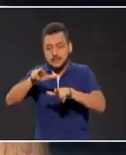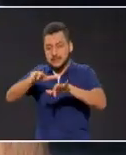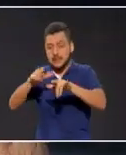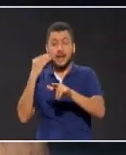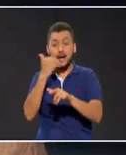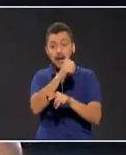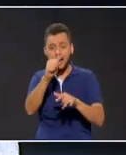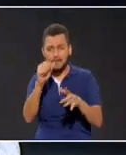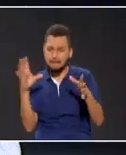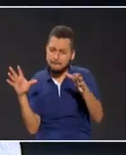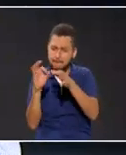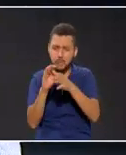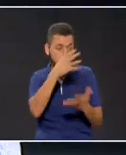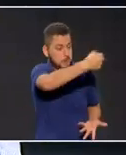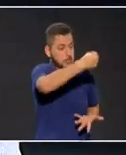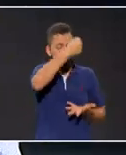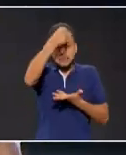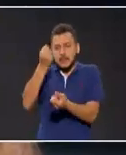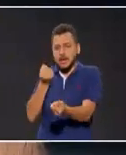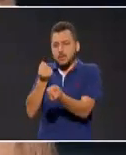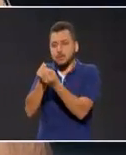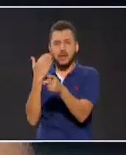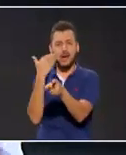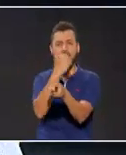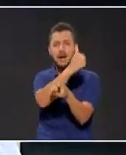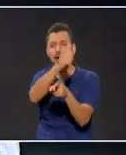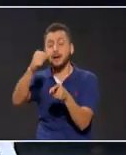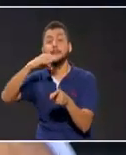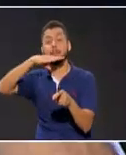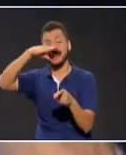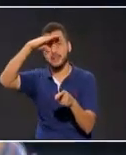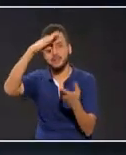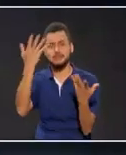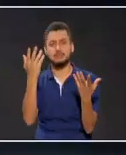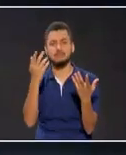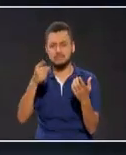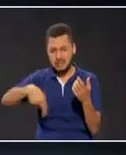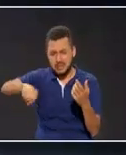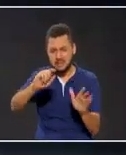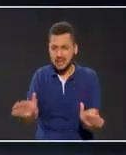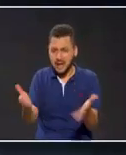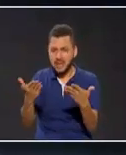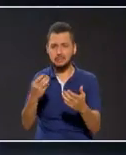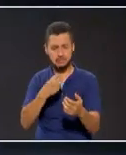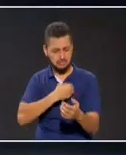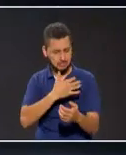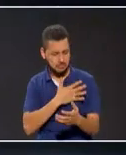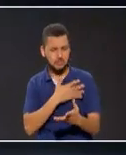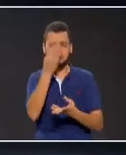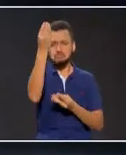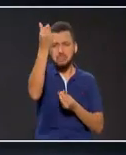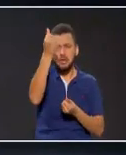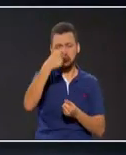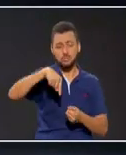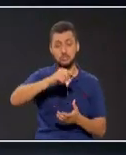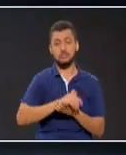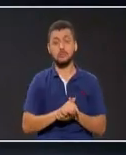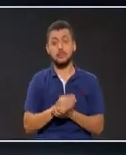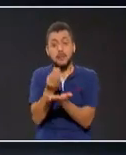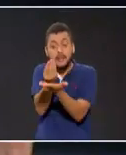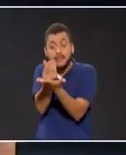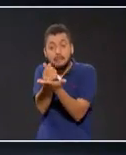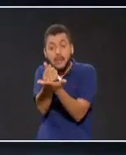tener más presupuesto para la mujer, pero sobre todo trabajar más en el tema de autonomía económica, que la mujer